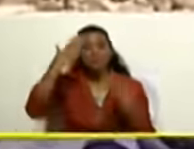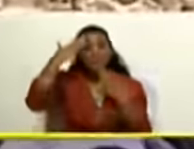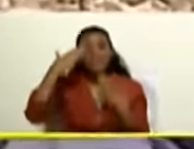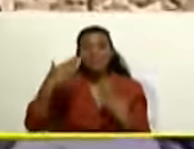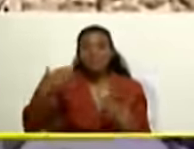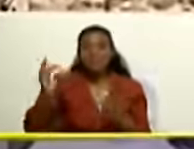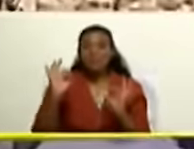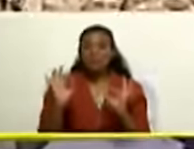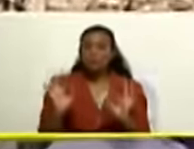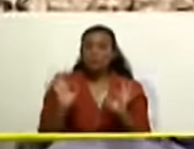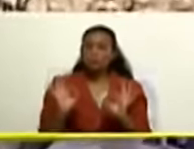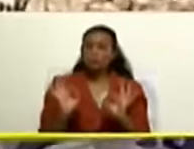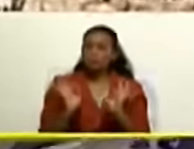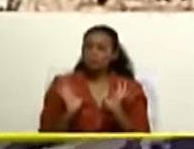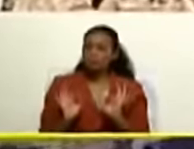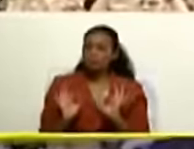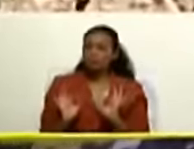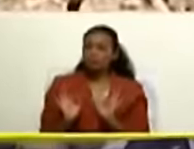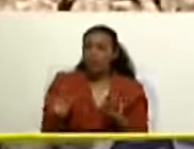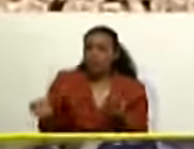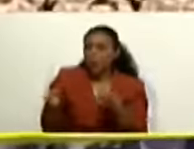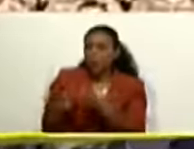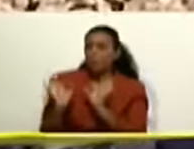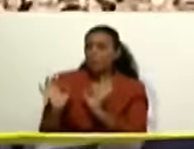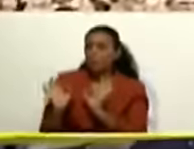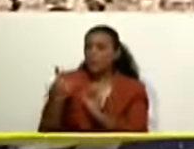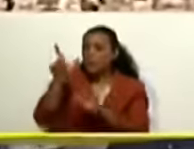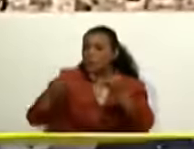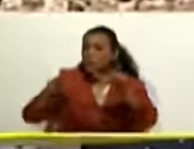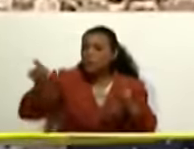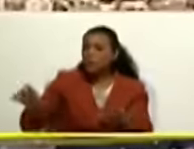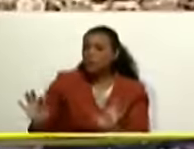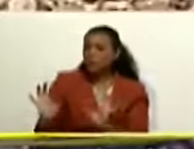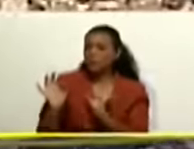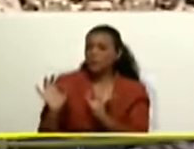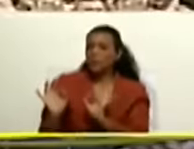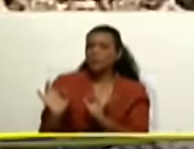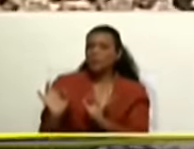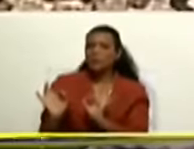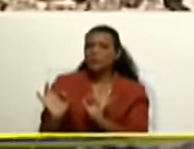Saludo de manera muy especial también